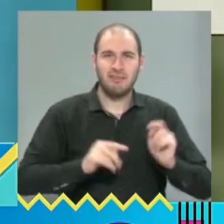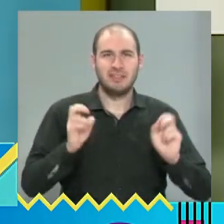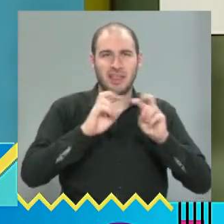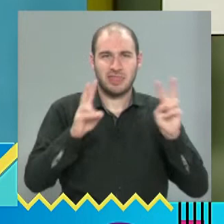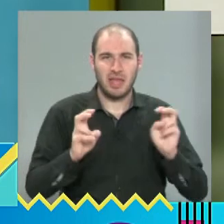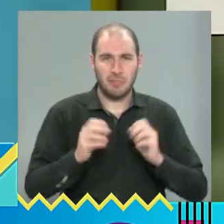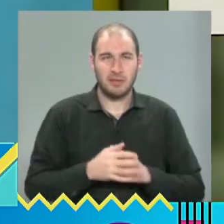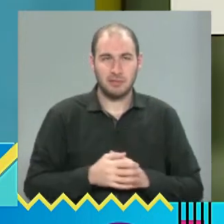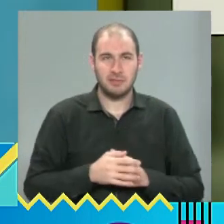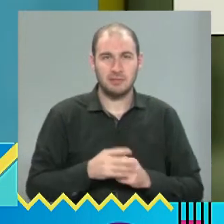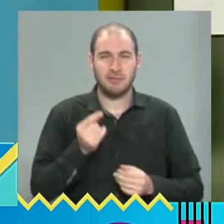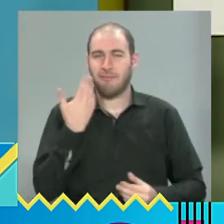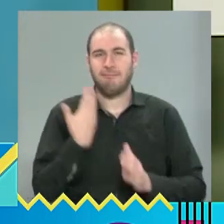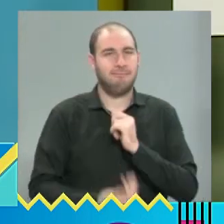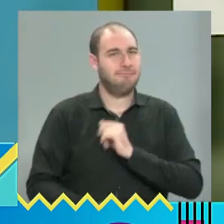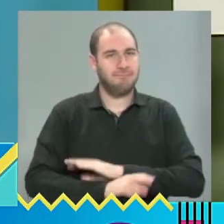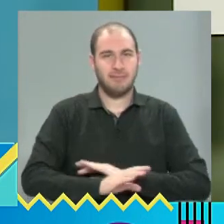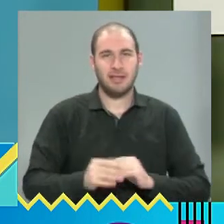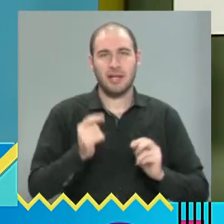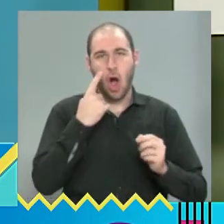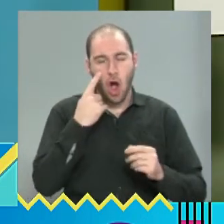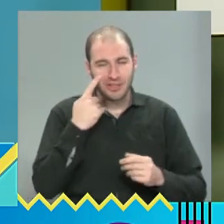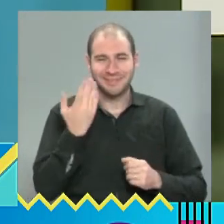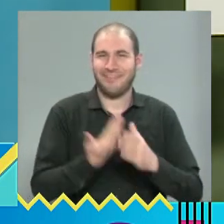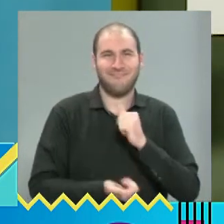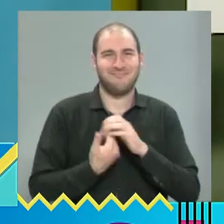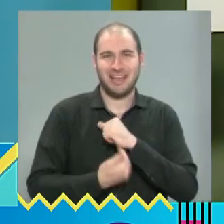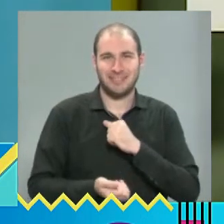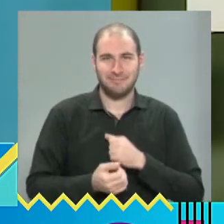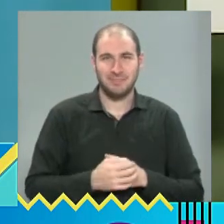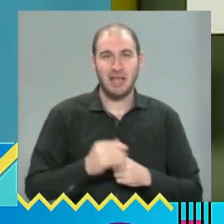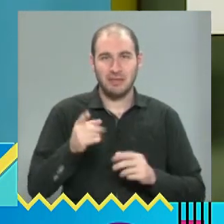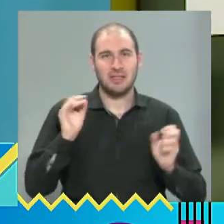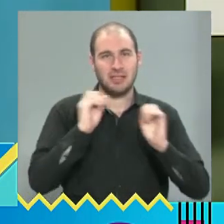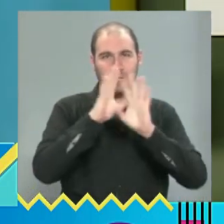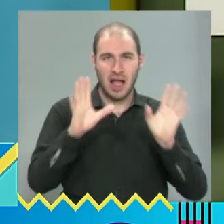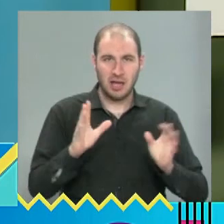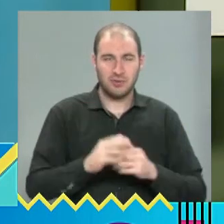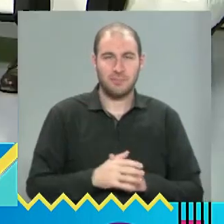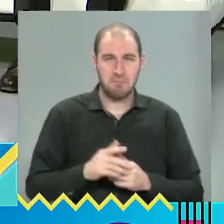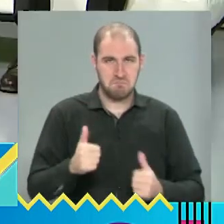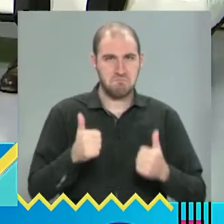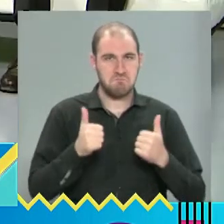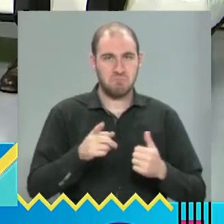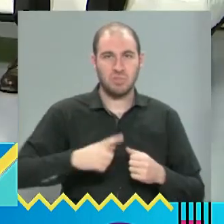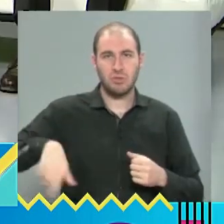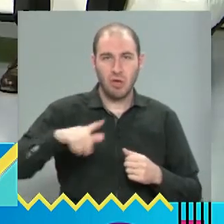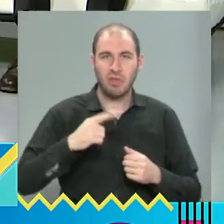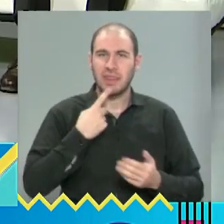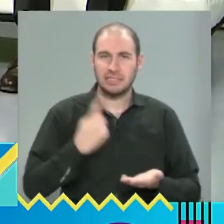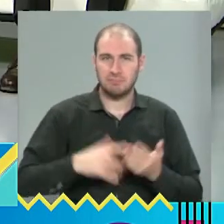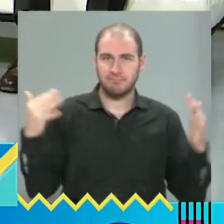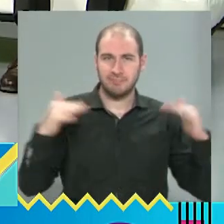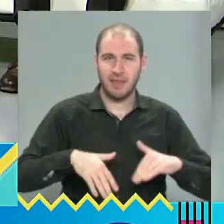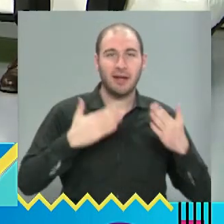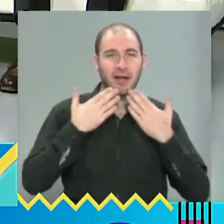que se escapa, ¿no? de ciertos conocimientos y sin embargo ha sido bastante claro. Está muy bueno que hayan decidido venir,